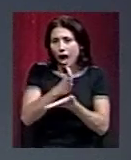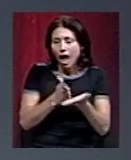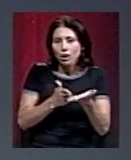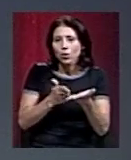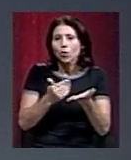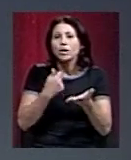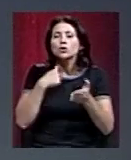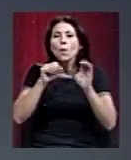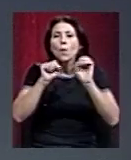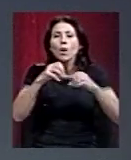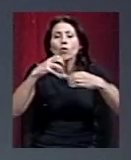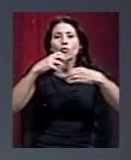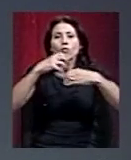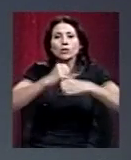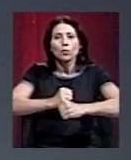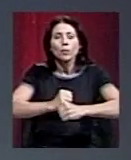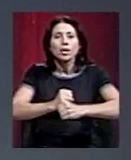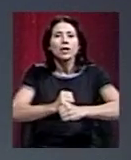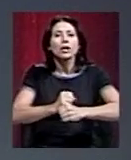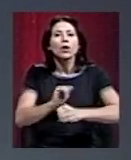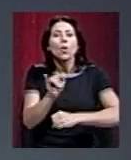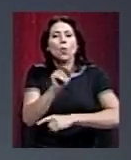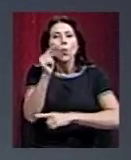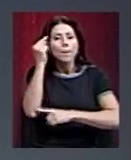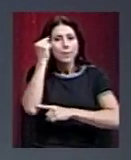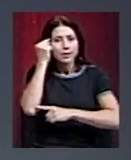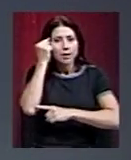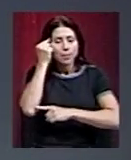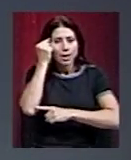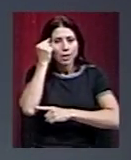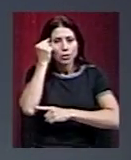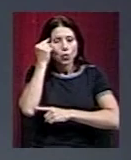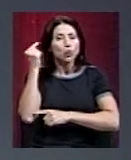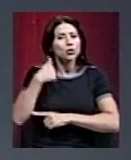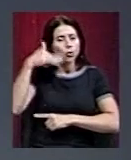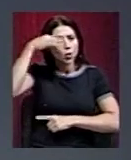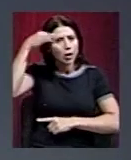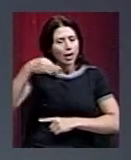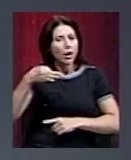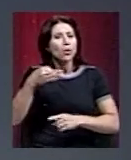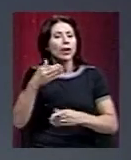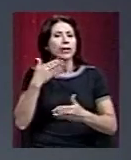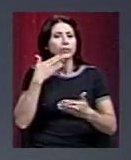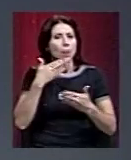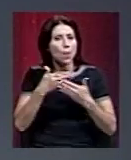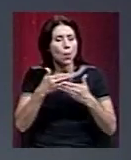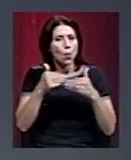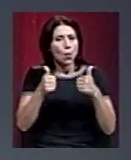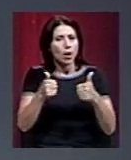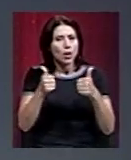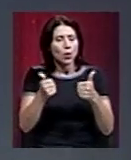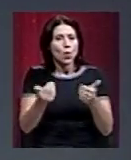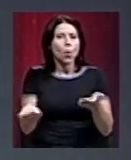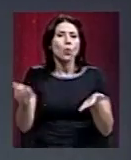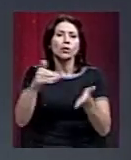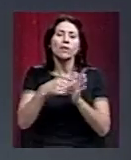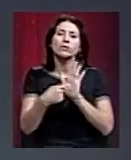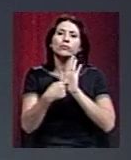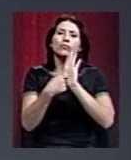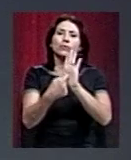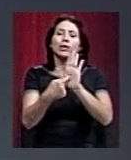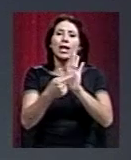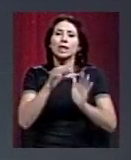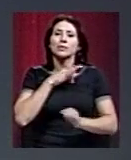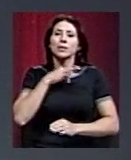resumir en un pensamiento. Yo creo que es oportuno resucitar el espíritu de Esquipulas